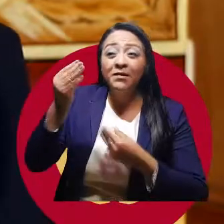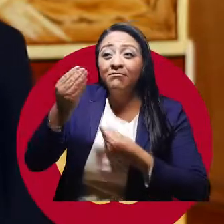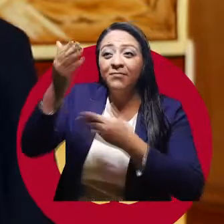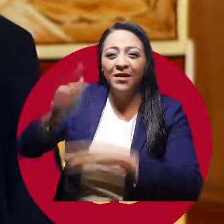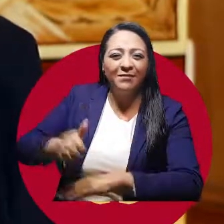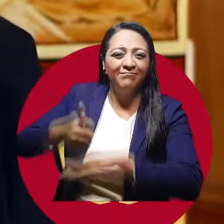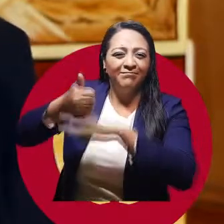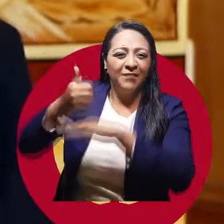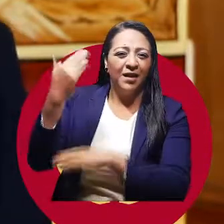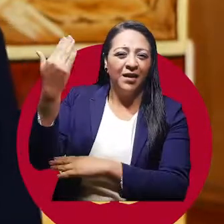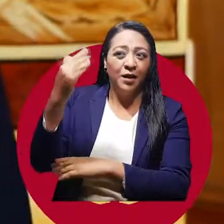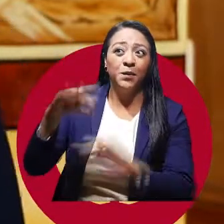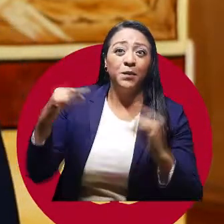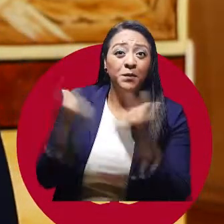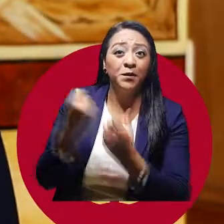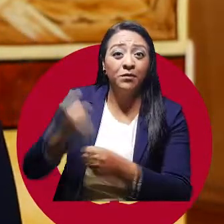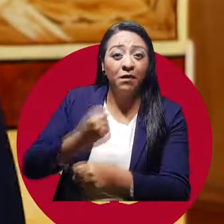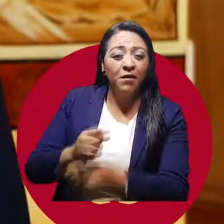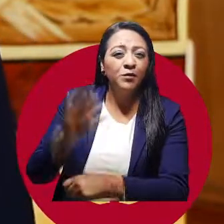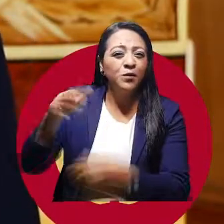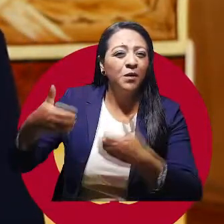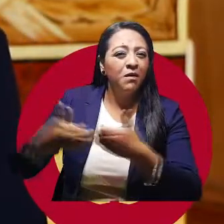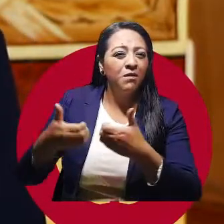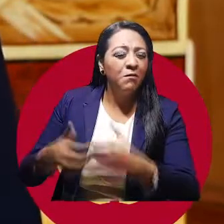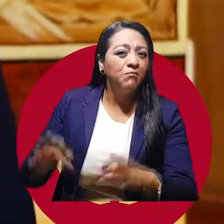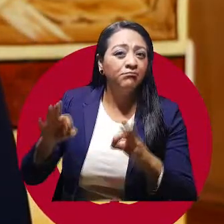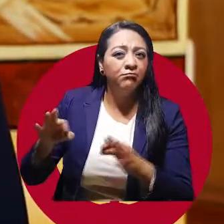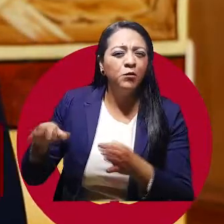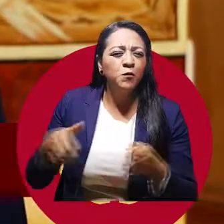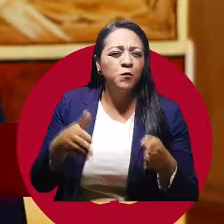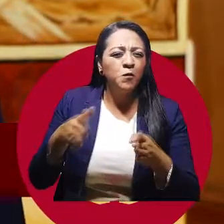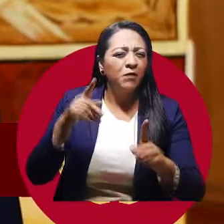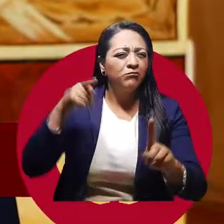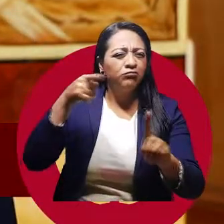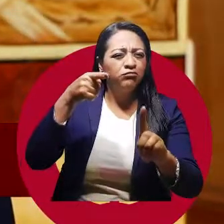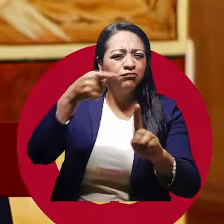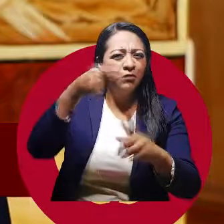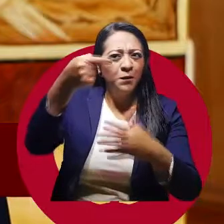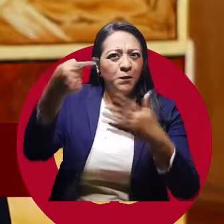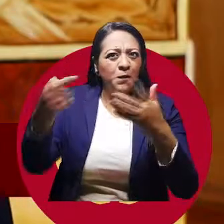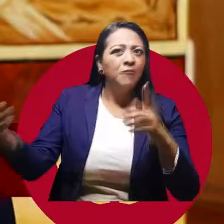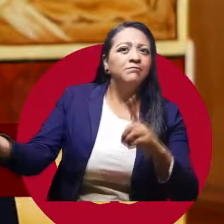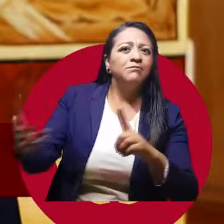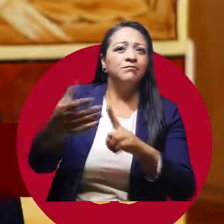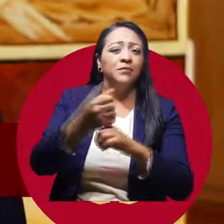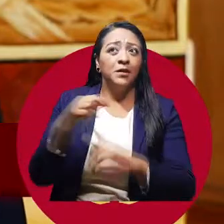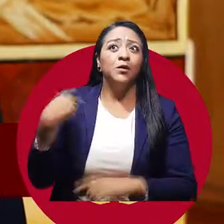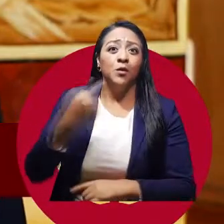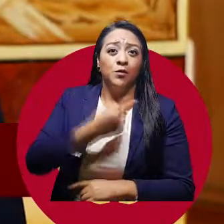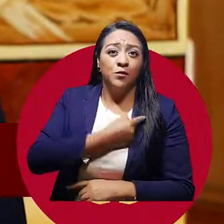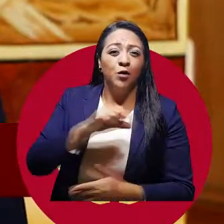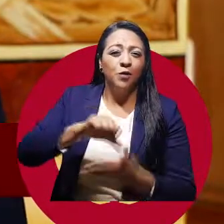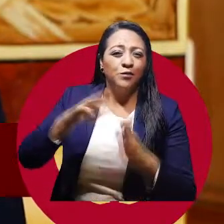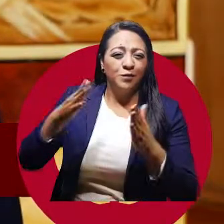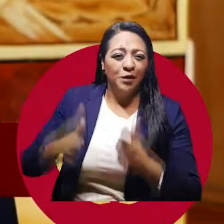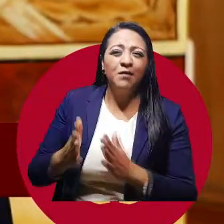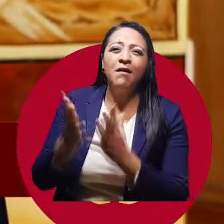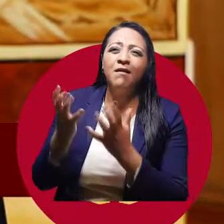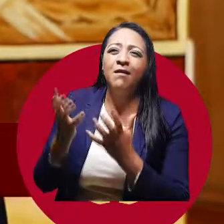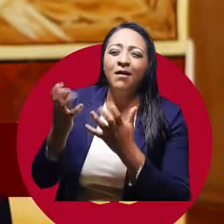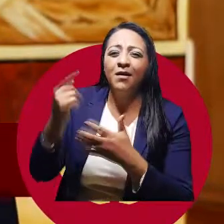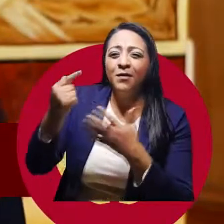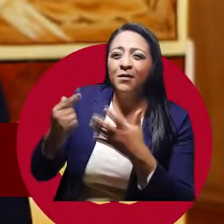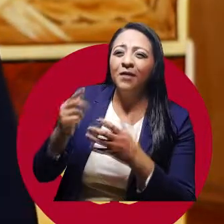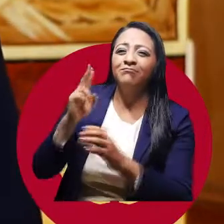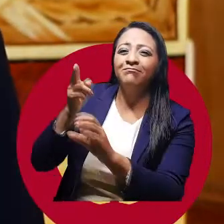tiene un buen grupo de trabajo, un buen equipo, que se está encaminando a los ideales que en realidad nosotros como ciudadanos otavaleños